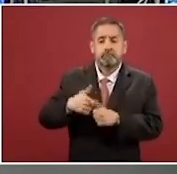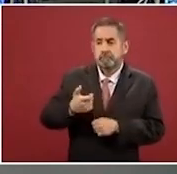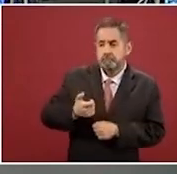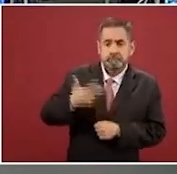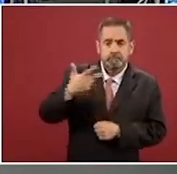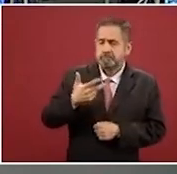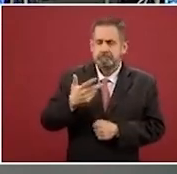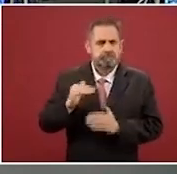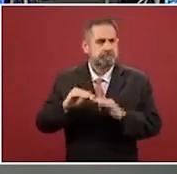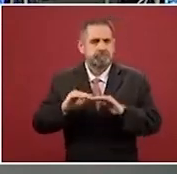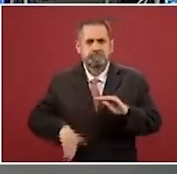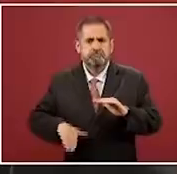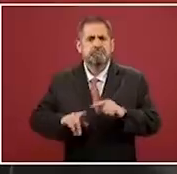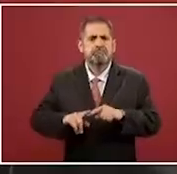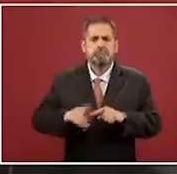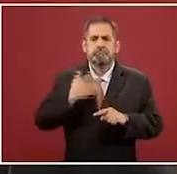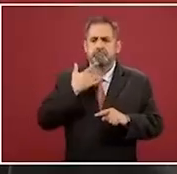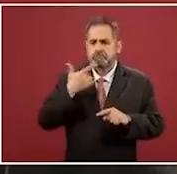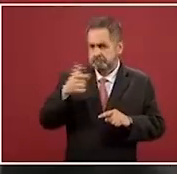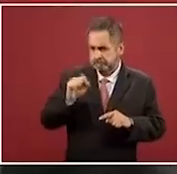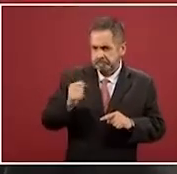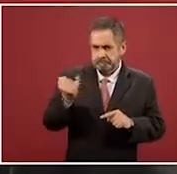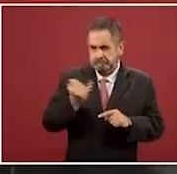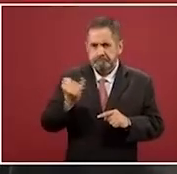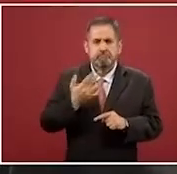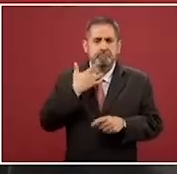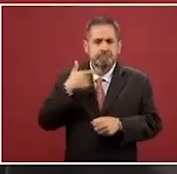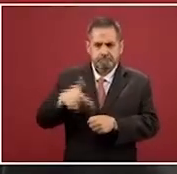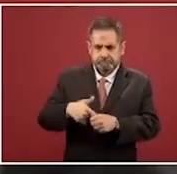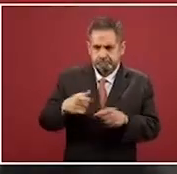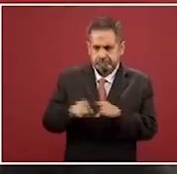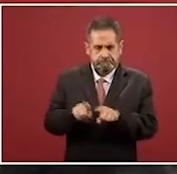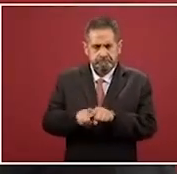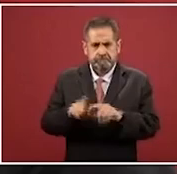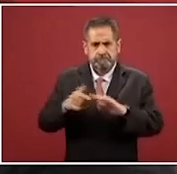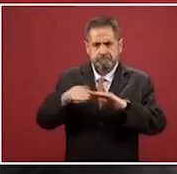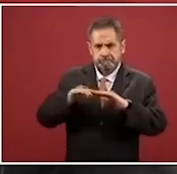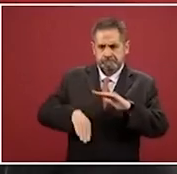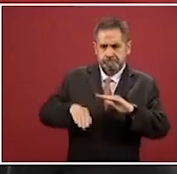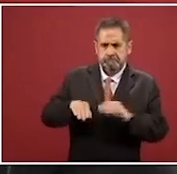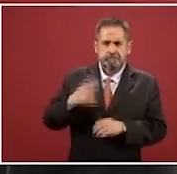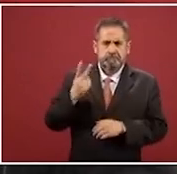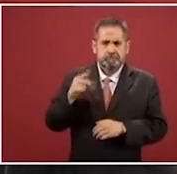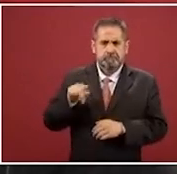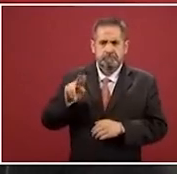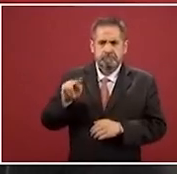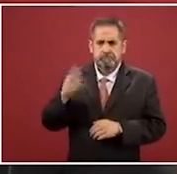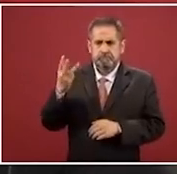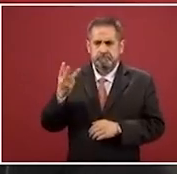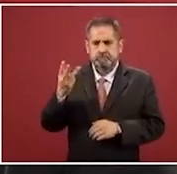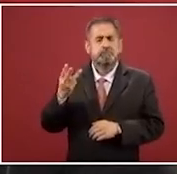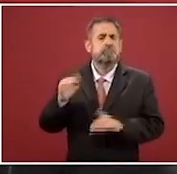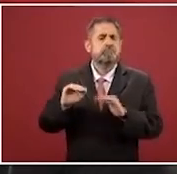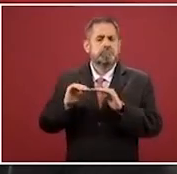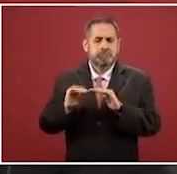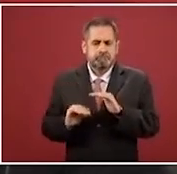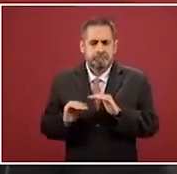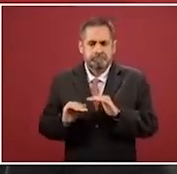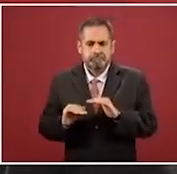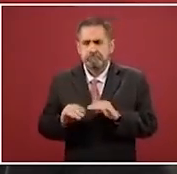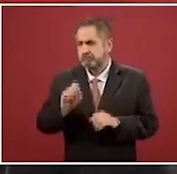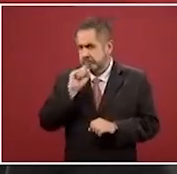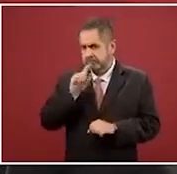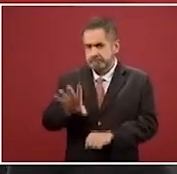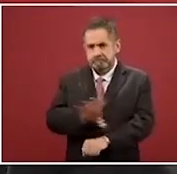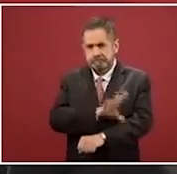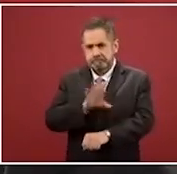a gas como a las gasolinas e incluso por abajo de este nivel el de la